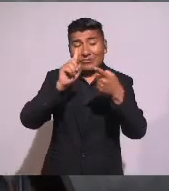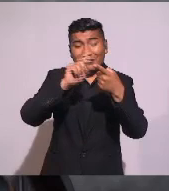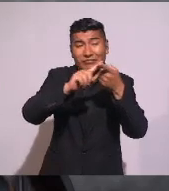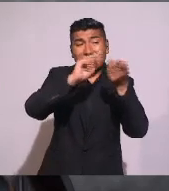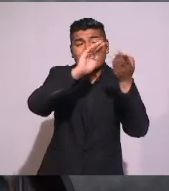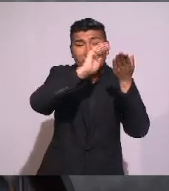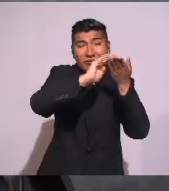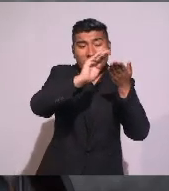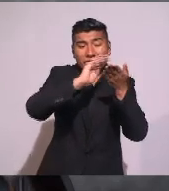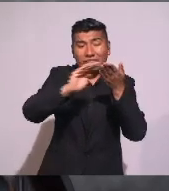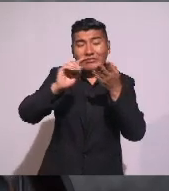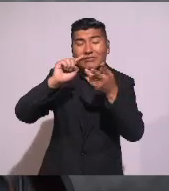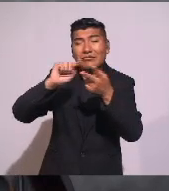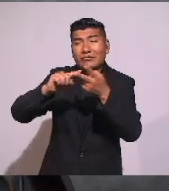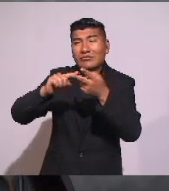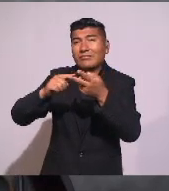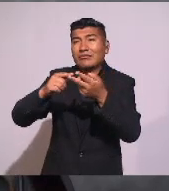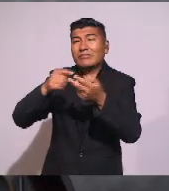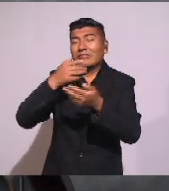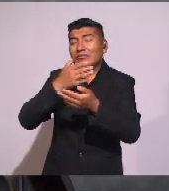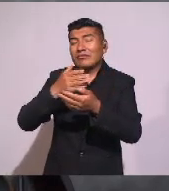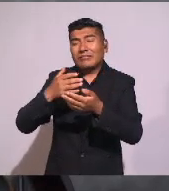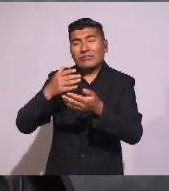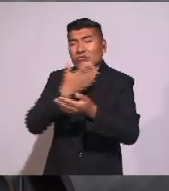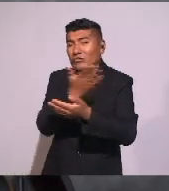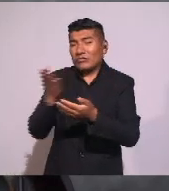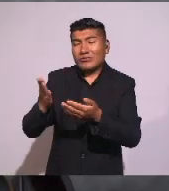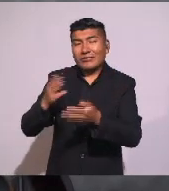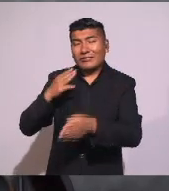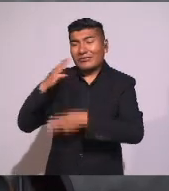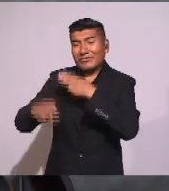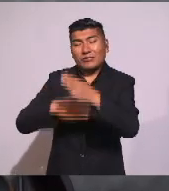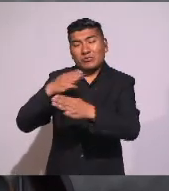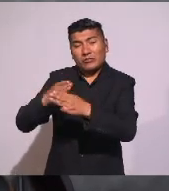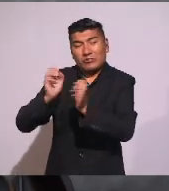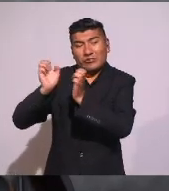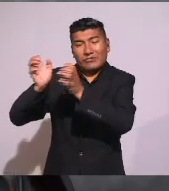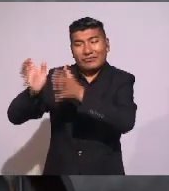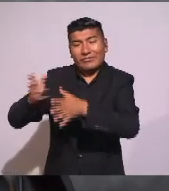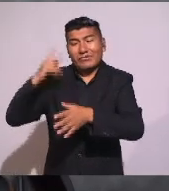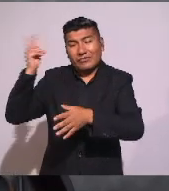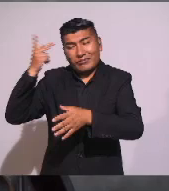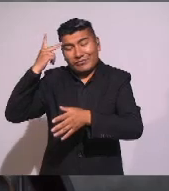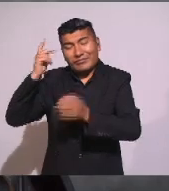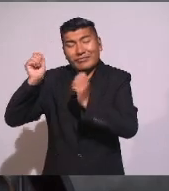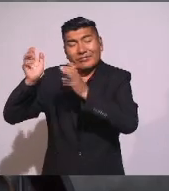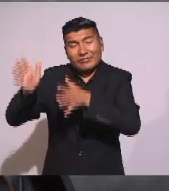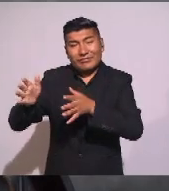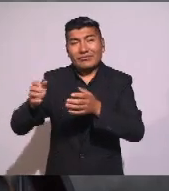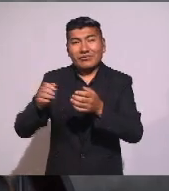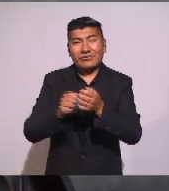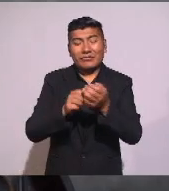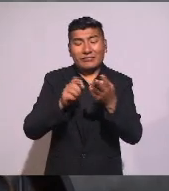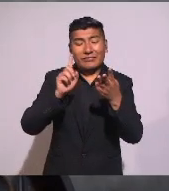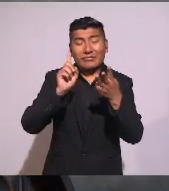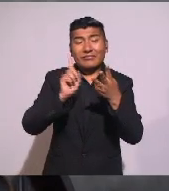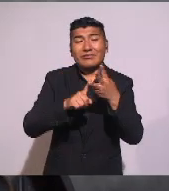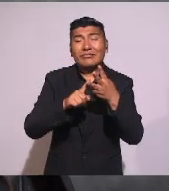del desprendimiento de diez intereses personales y partidarios con el amor